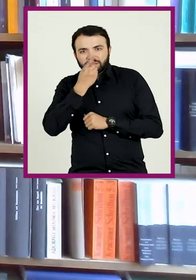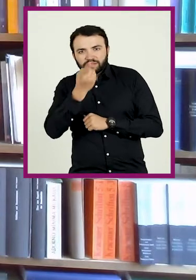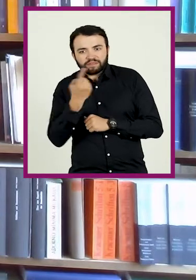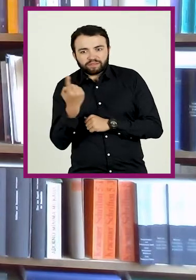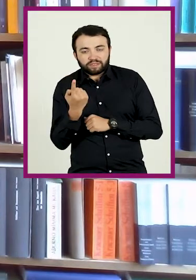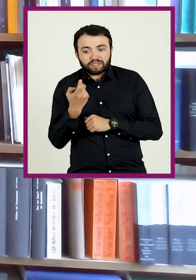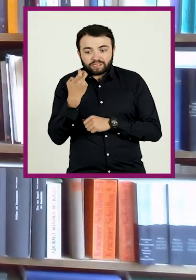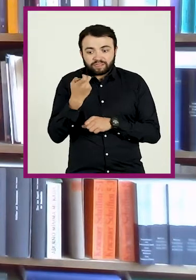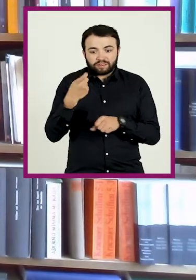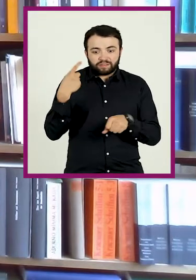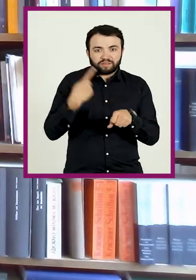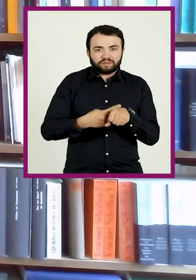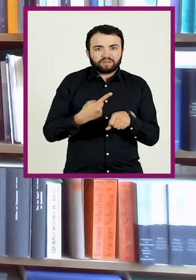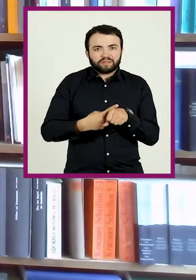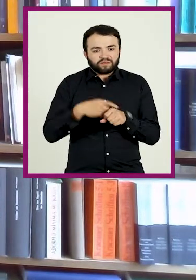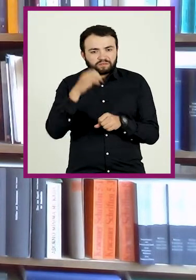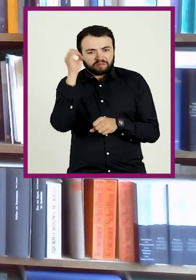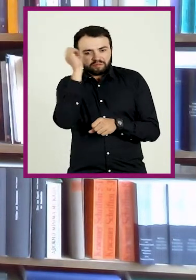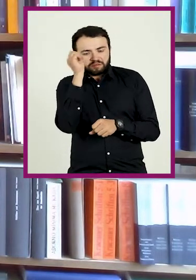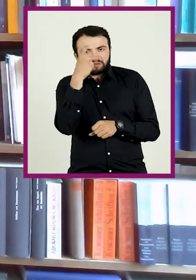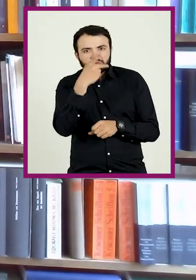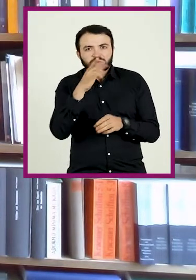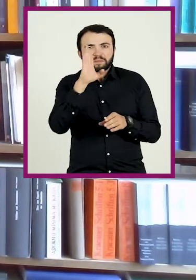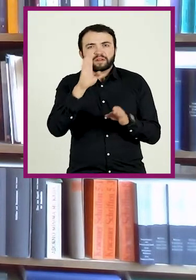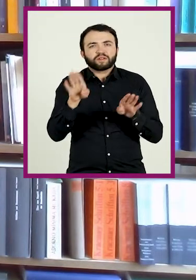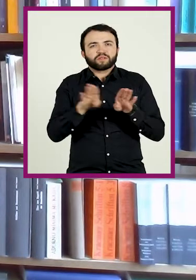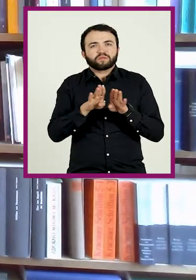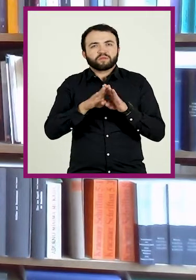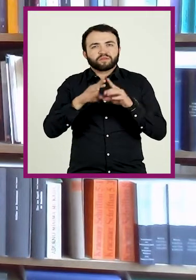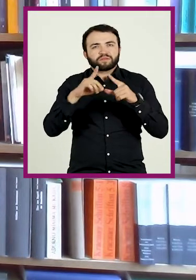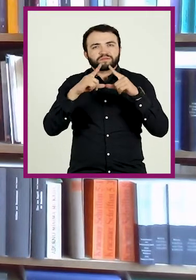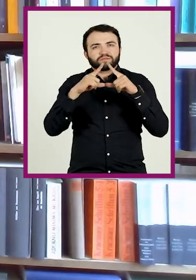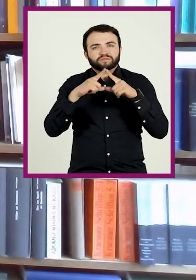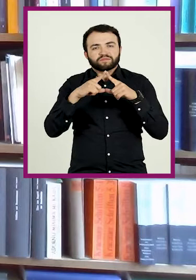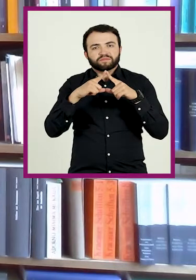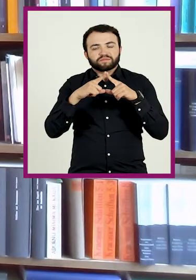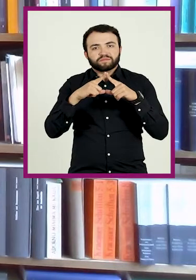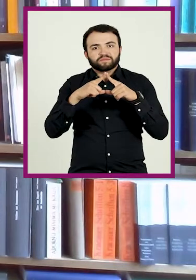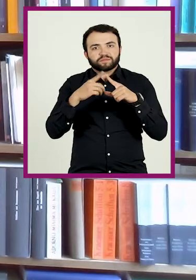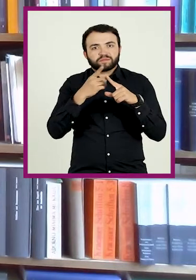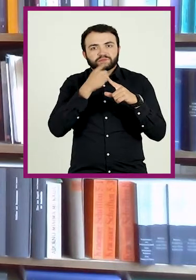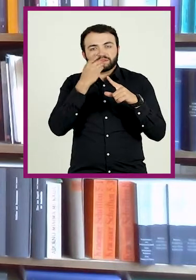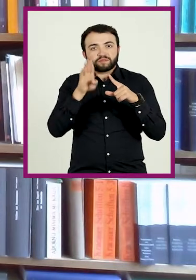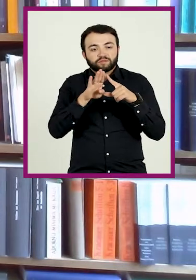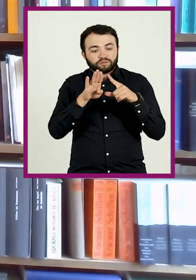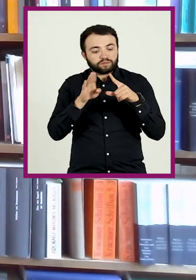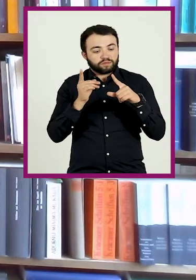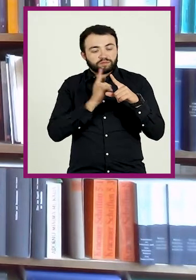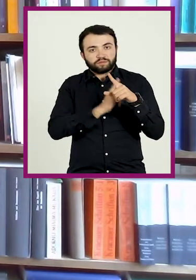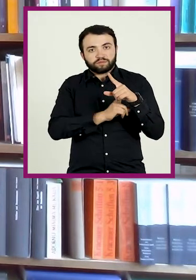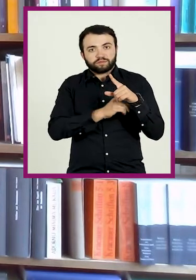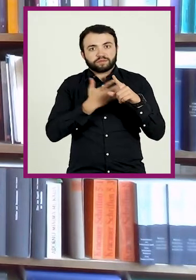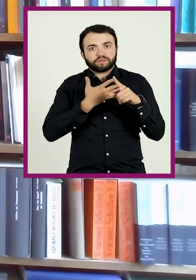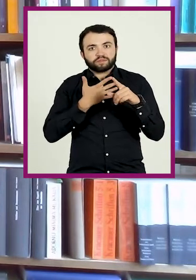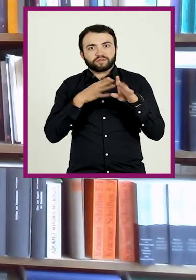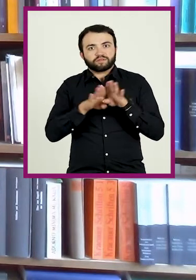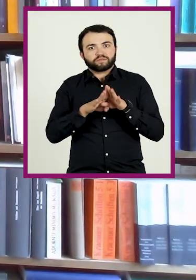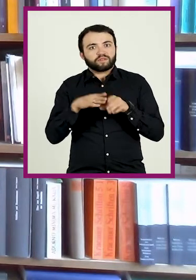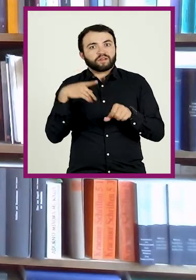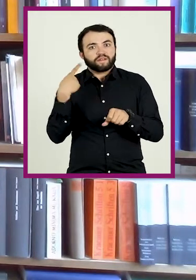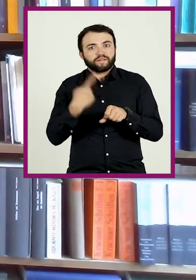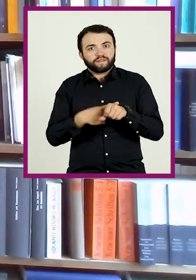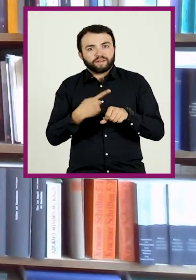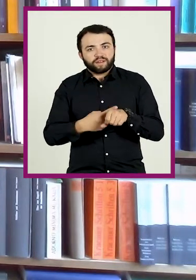epidemias, encontramos que la enfermedad se analiza en el interior de un triángulo. Y en ese triángulo tenemos por un lado